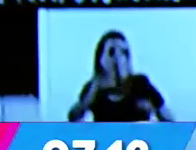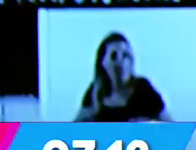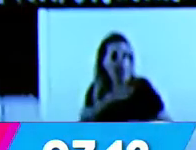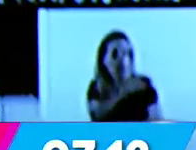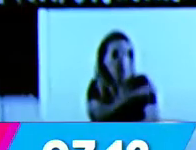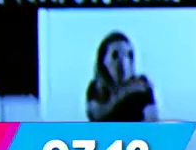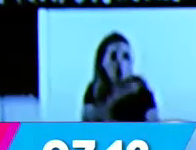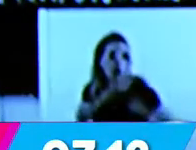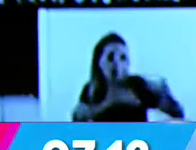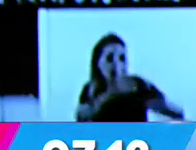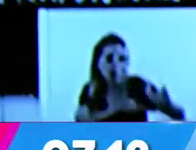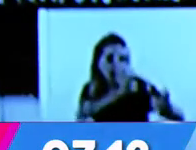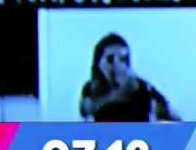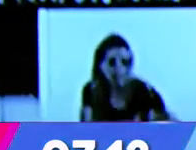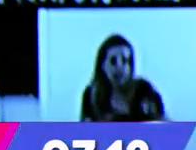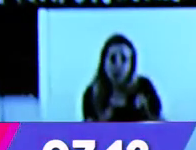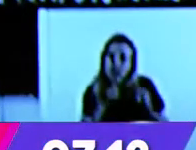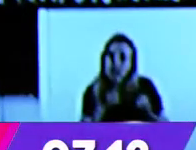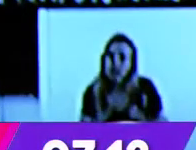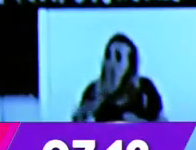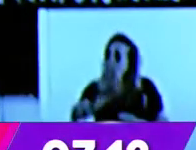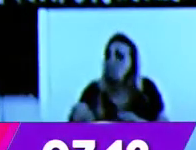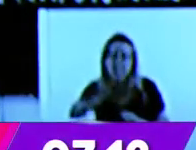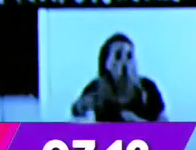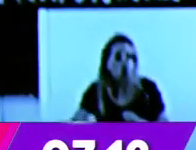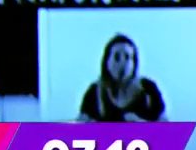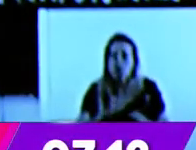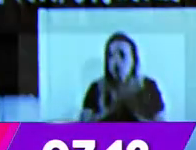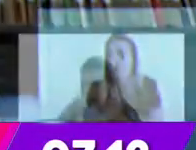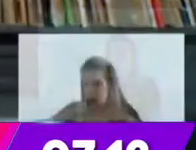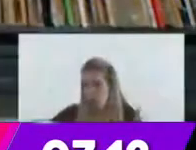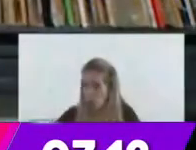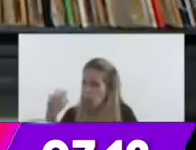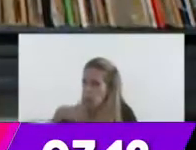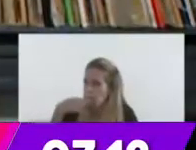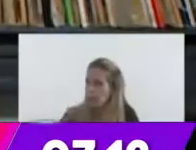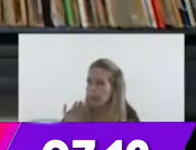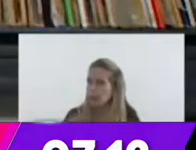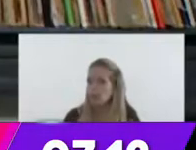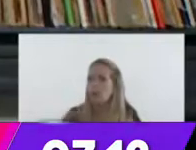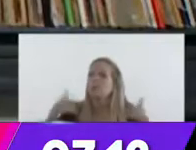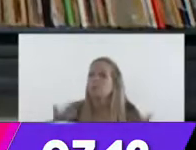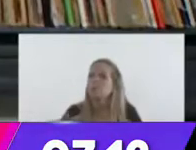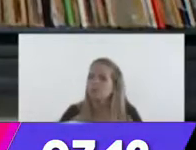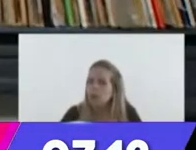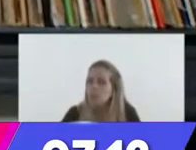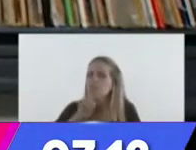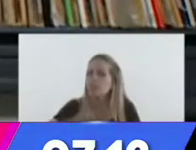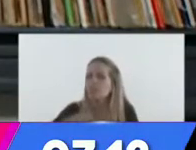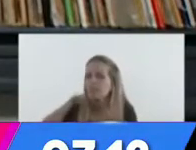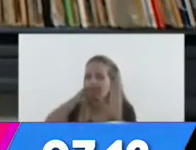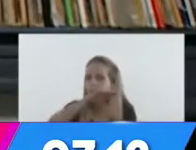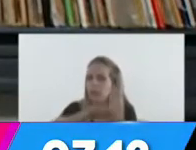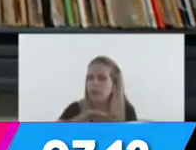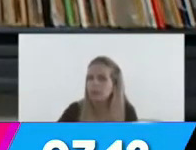en las últimas horas escuchamos ahora al presidente de la nación he tomado una serie de decisiones